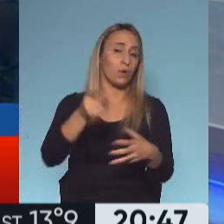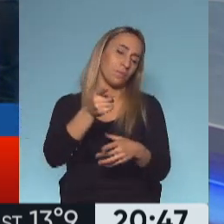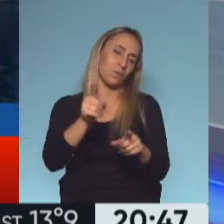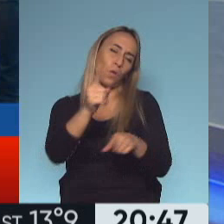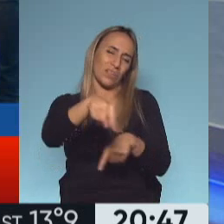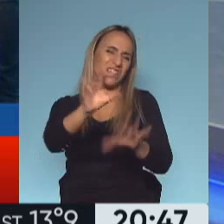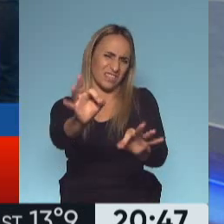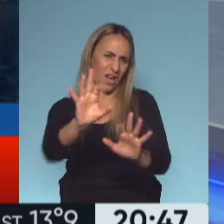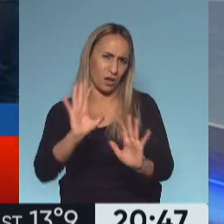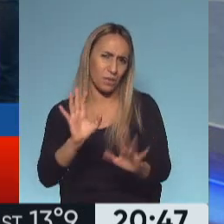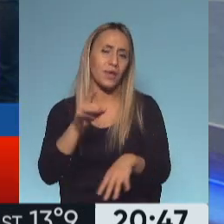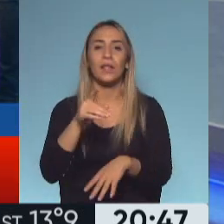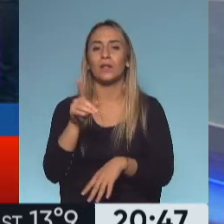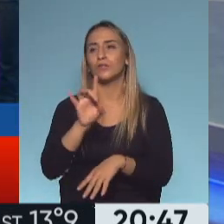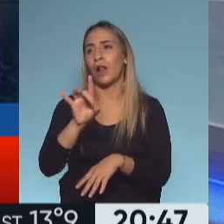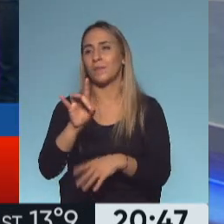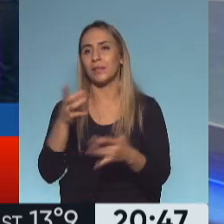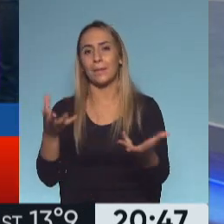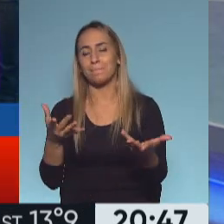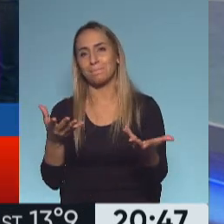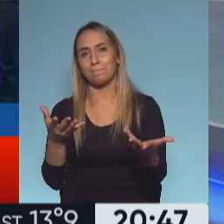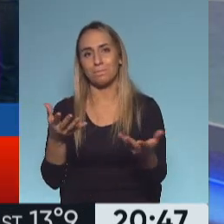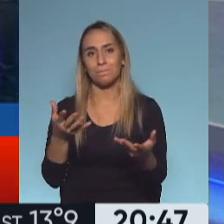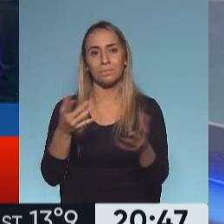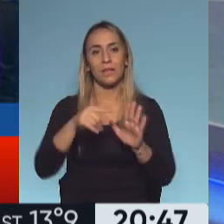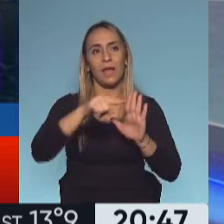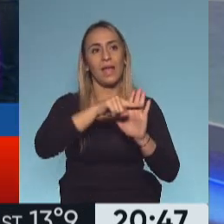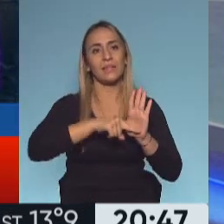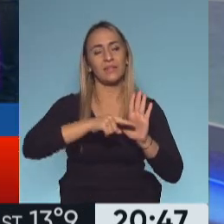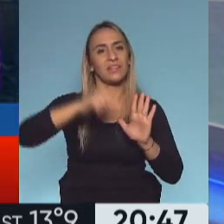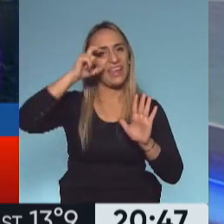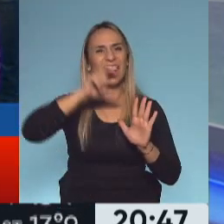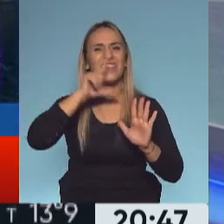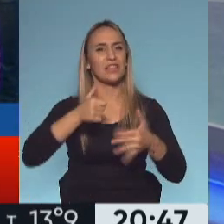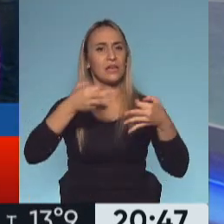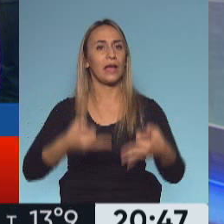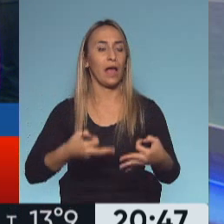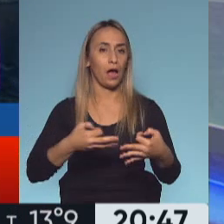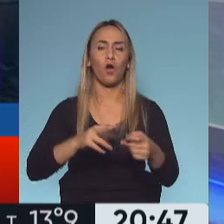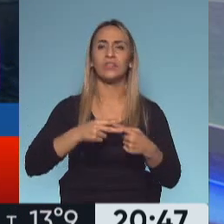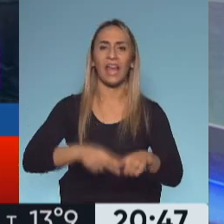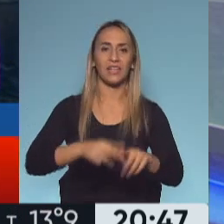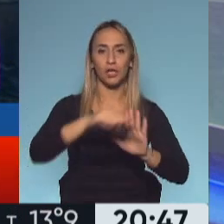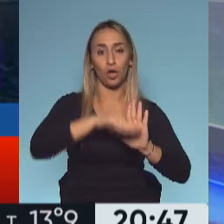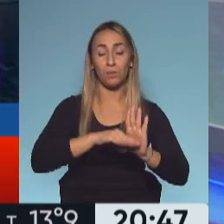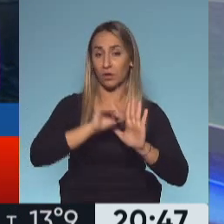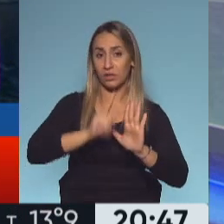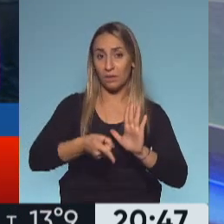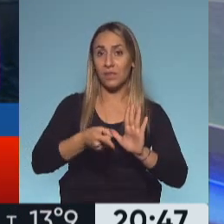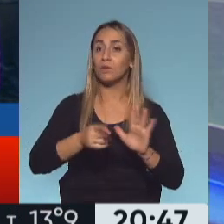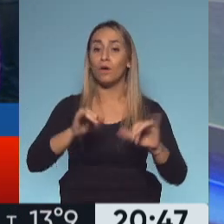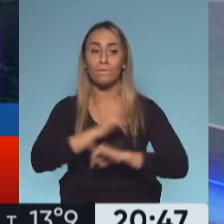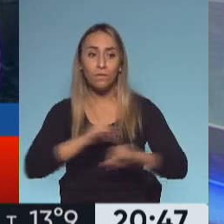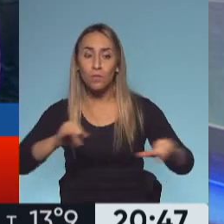comprenderán, Claro. no solamente se trata de dar o de tener guías éticas, técnicas, sino también de tener un manejo adecuado de la información,